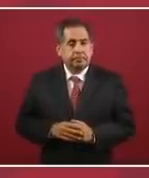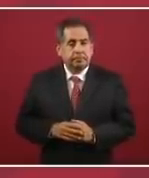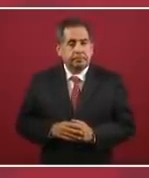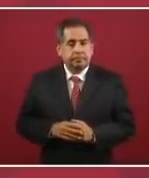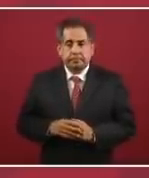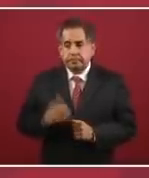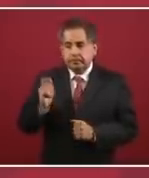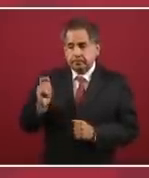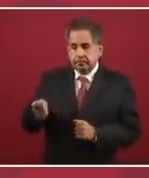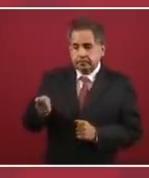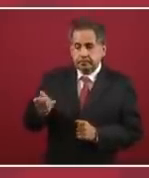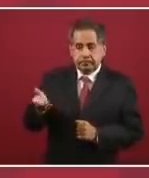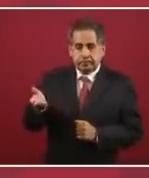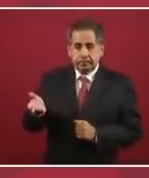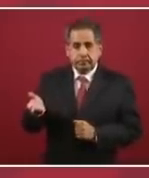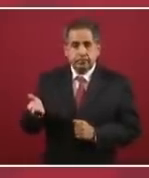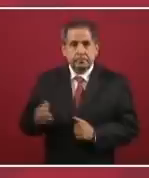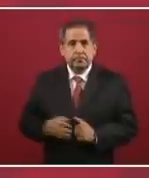sostuvo,